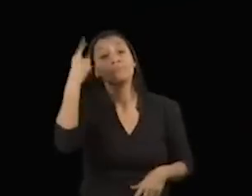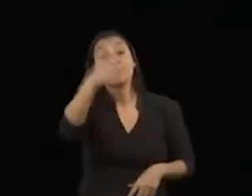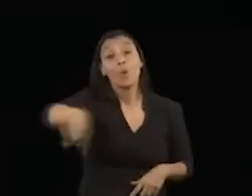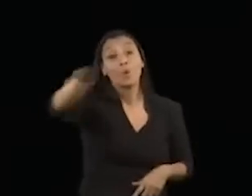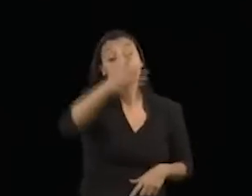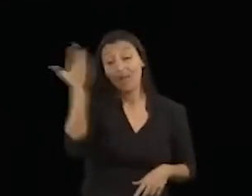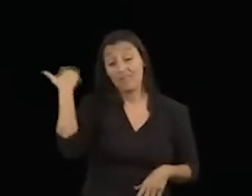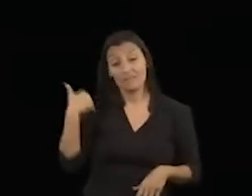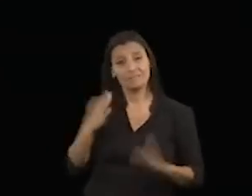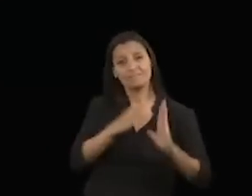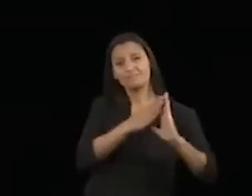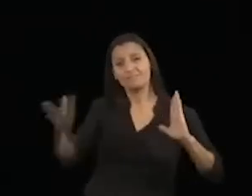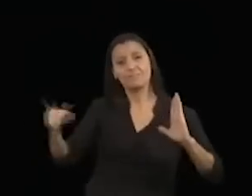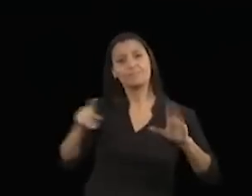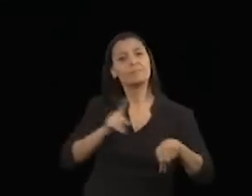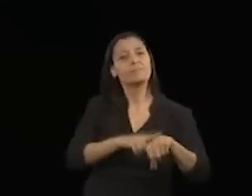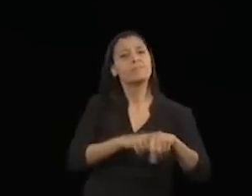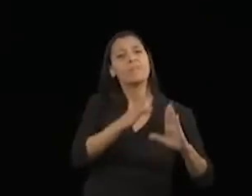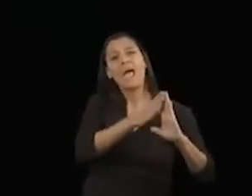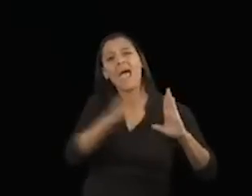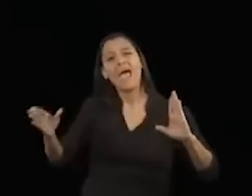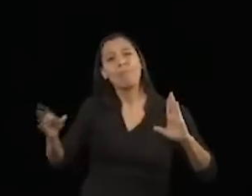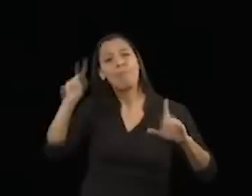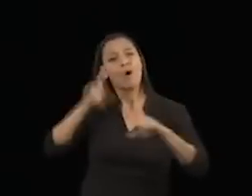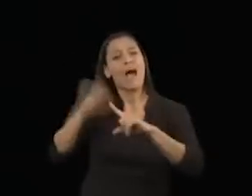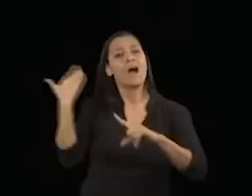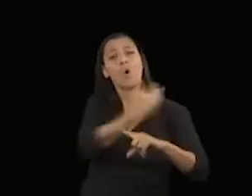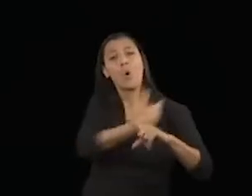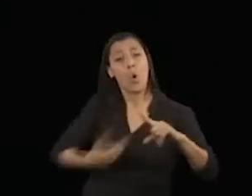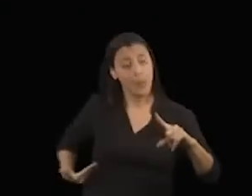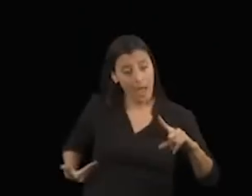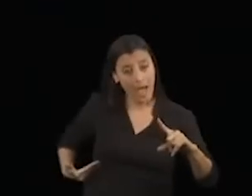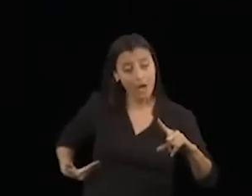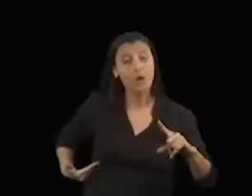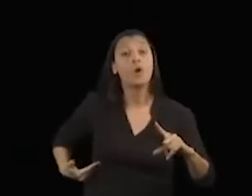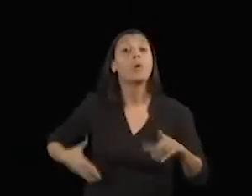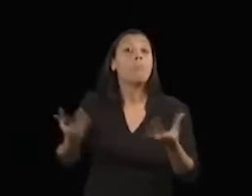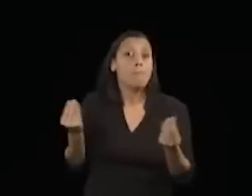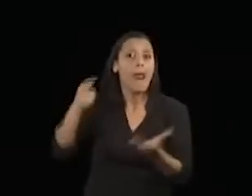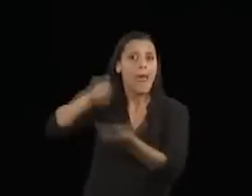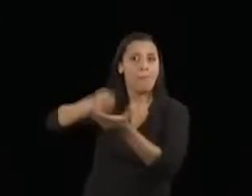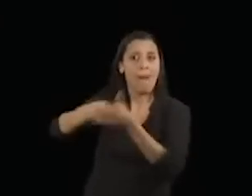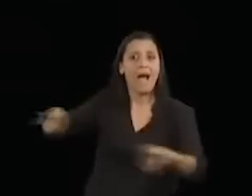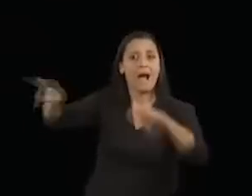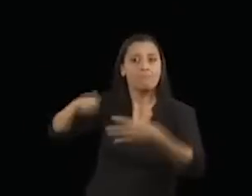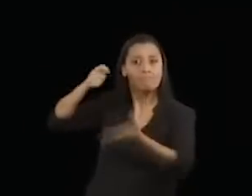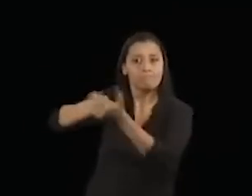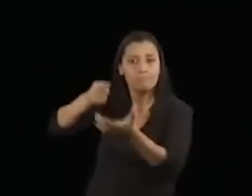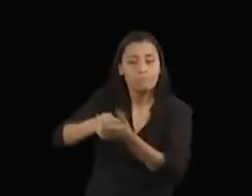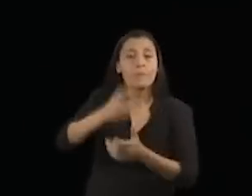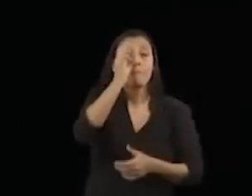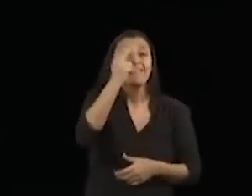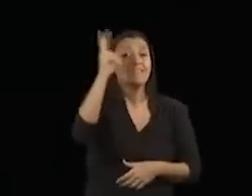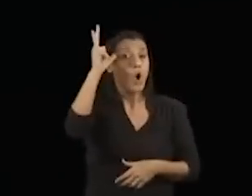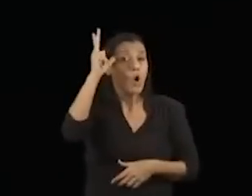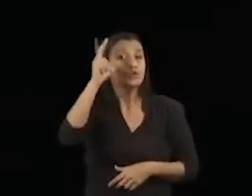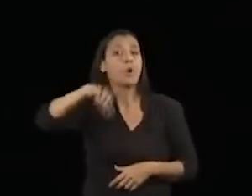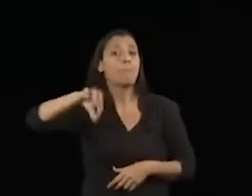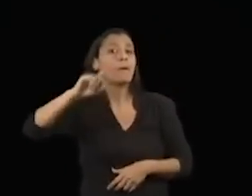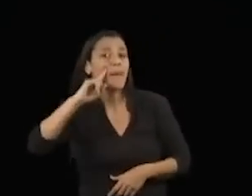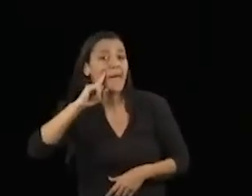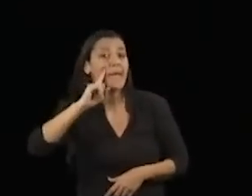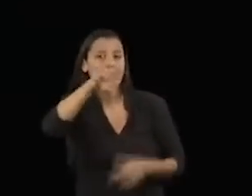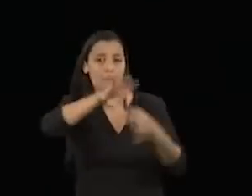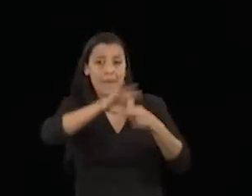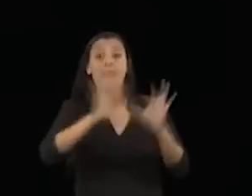el periodo del gobierno se emitieron para financiar el fisco 28 puntos del PBI, pero de esos